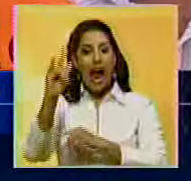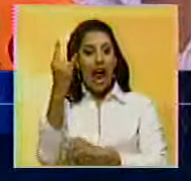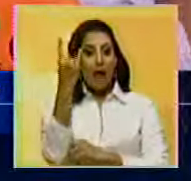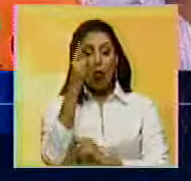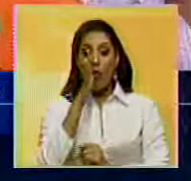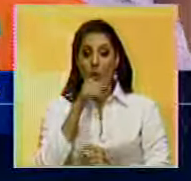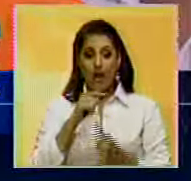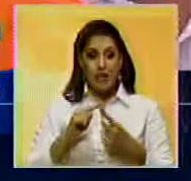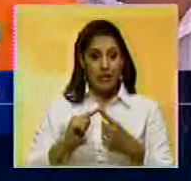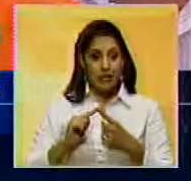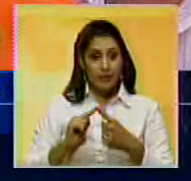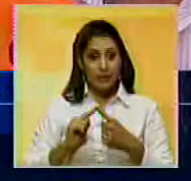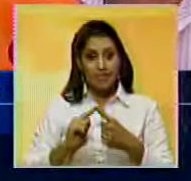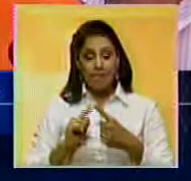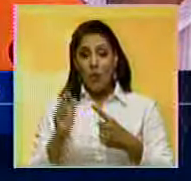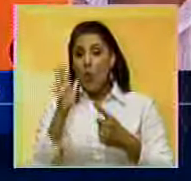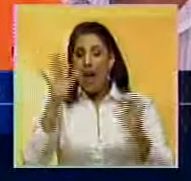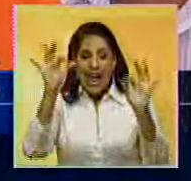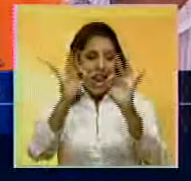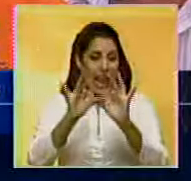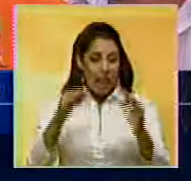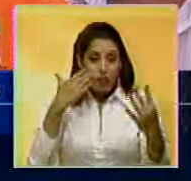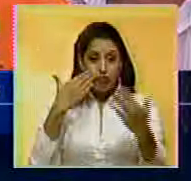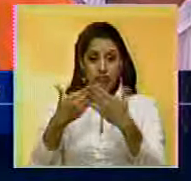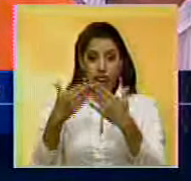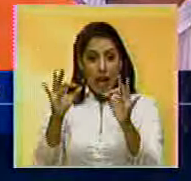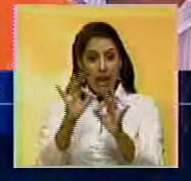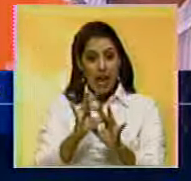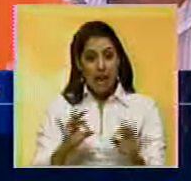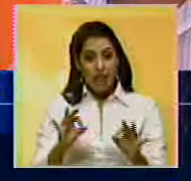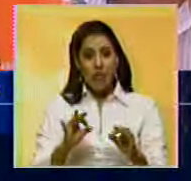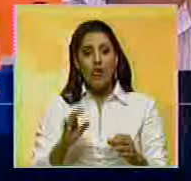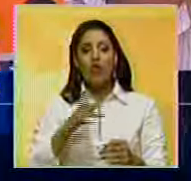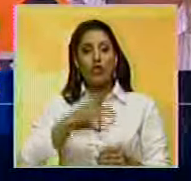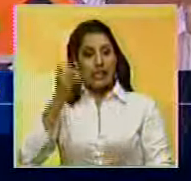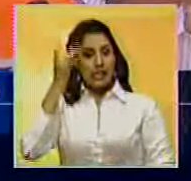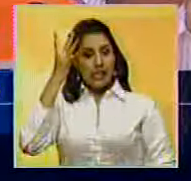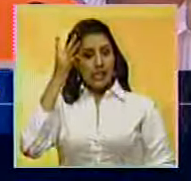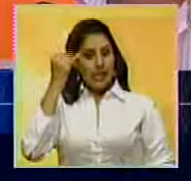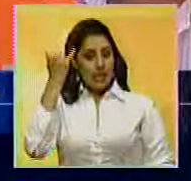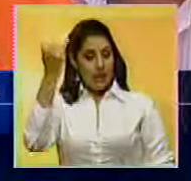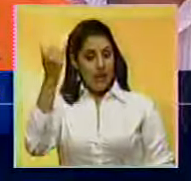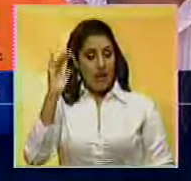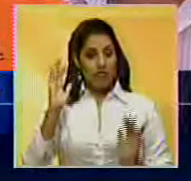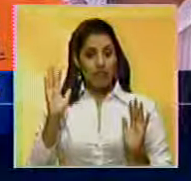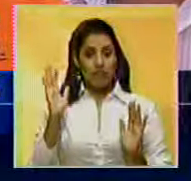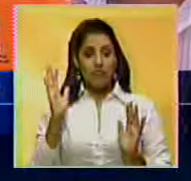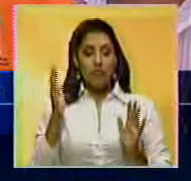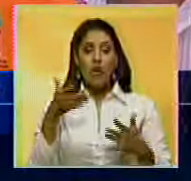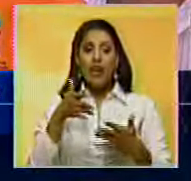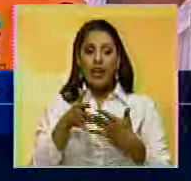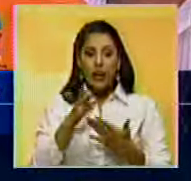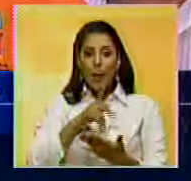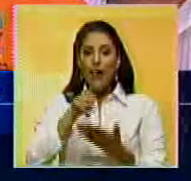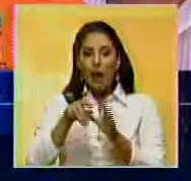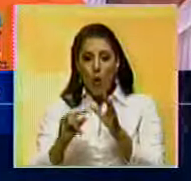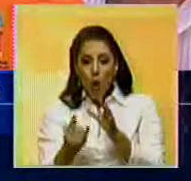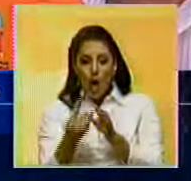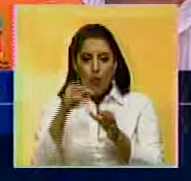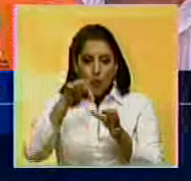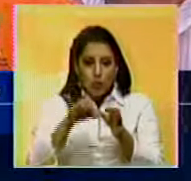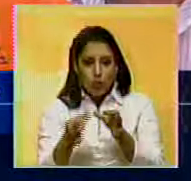árboles, no había nada de lo que usted está observando aquí. Y se nos ocurrió una idea de ir